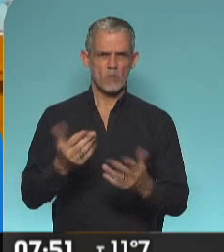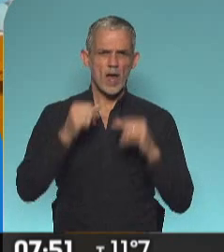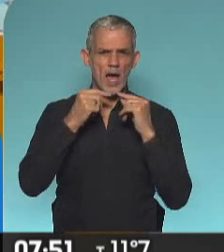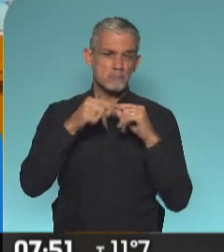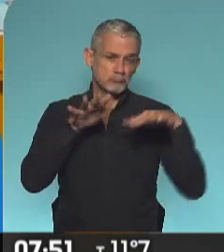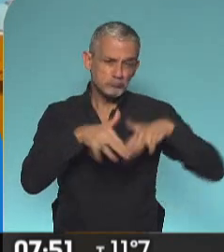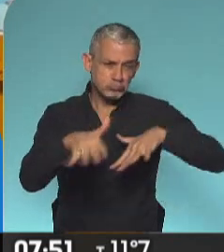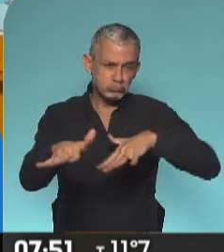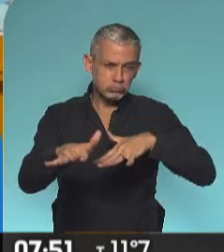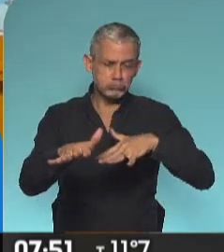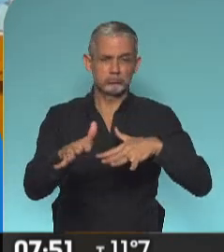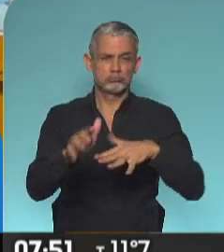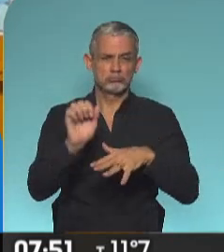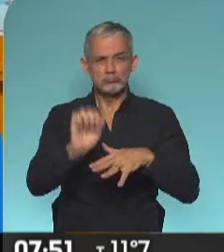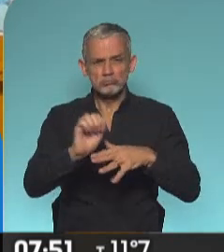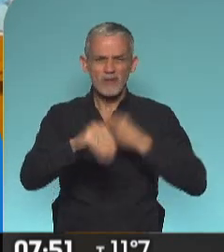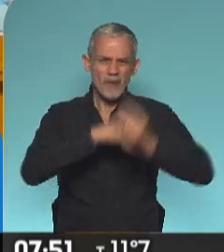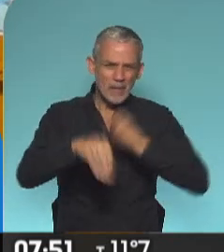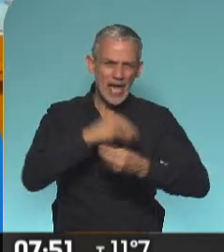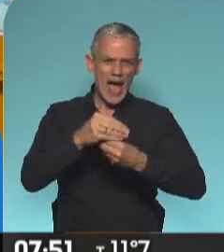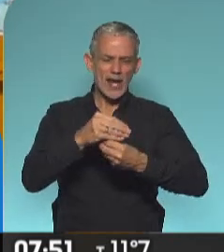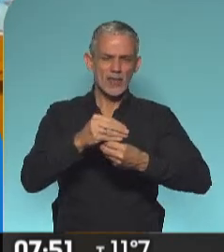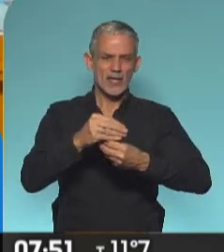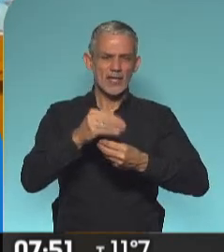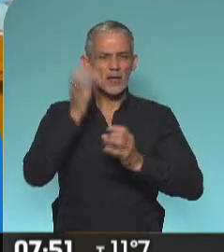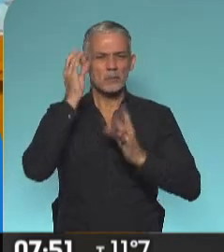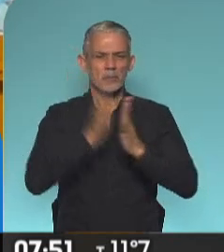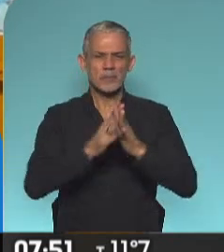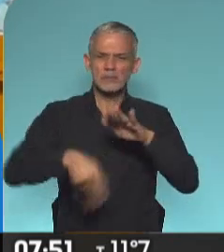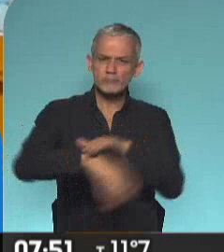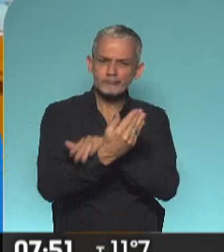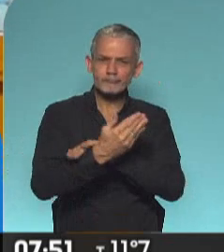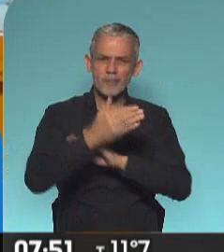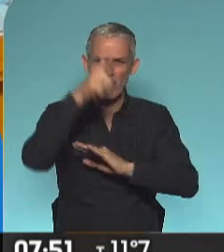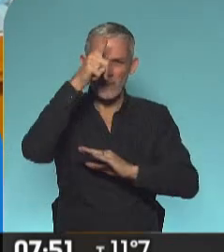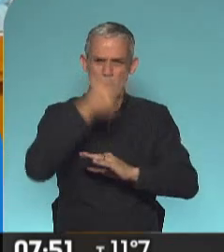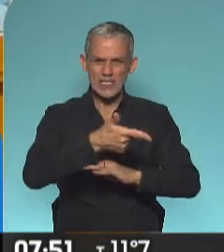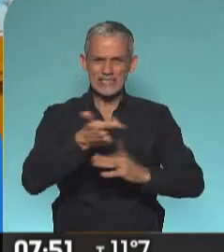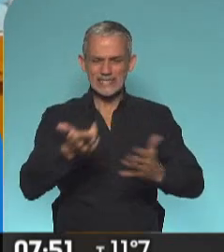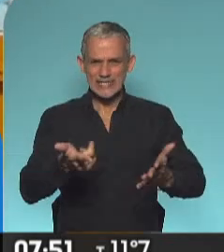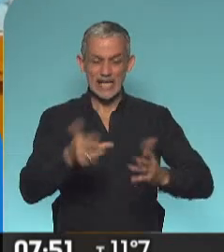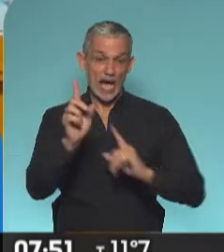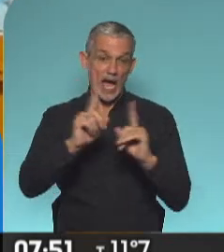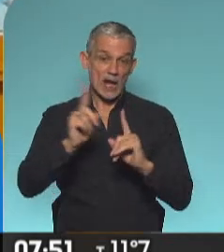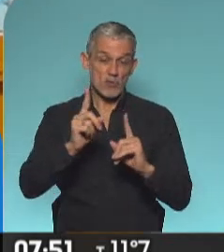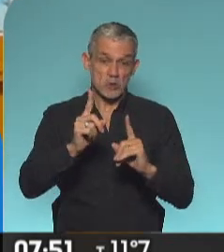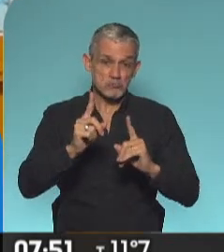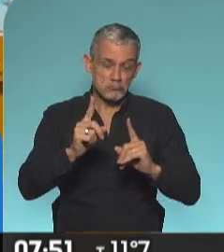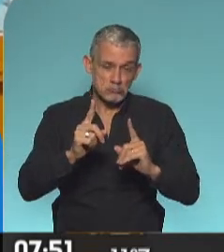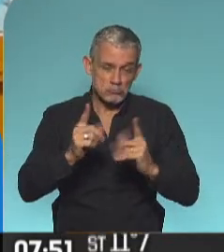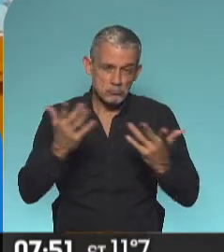como decía el ministro, de familiares, de exonerados, de retirados de la policía, en algunos puntos